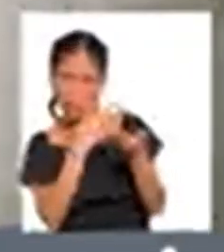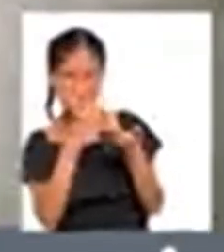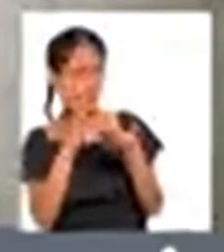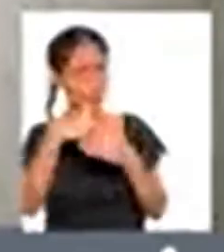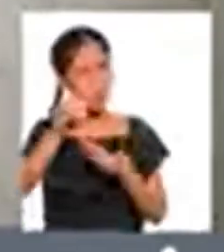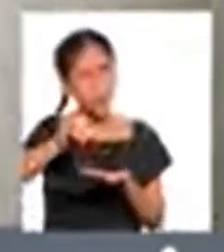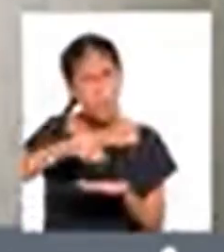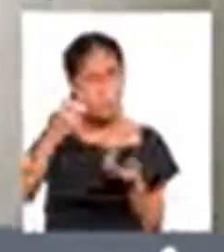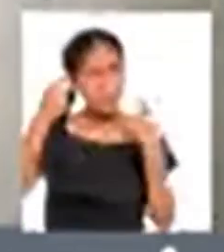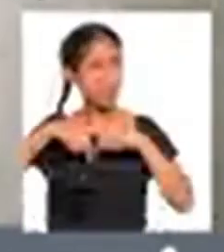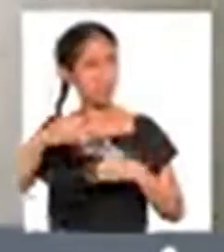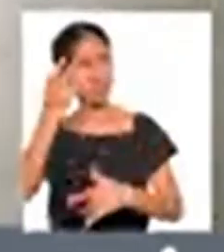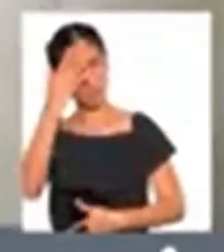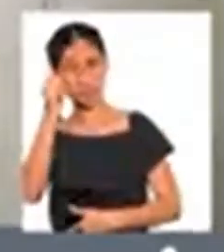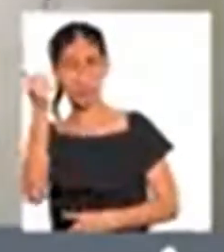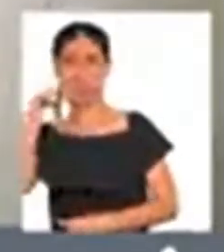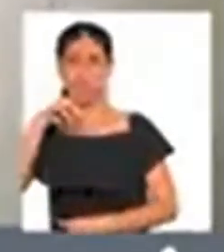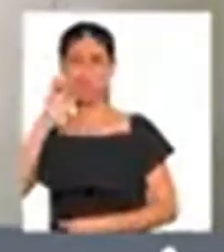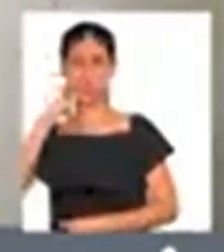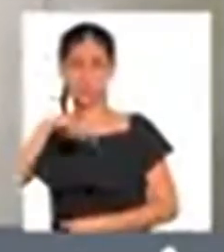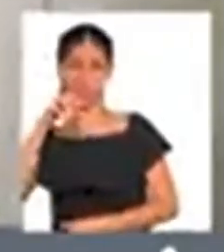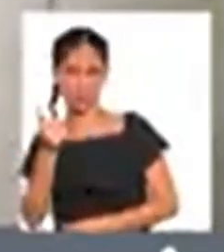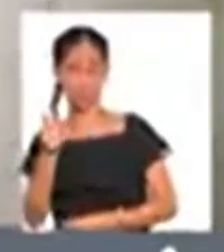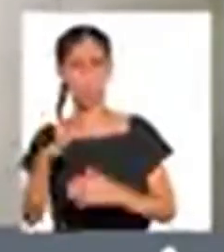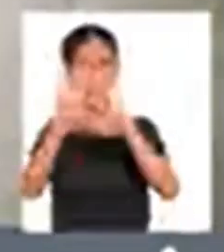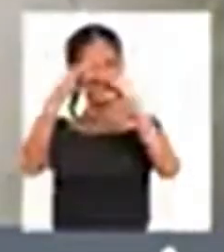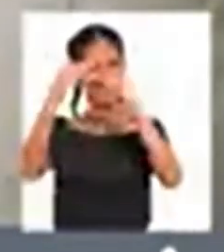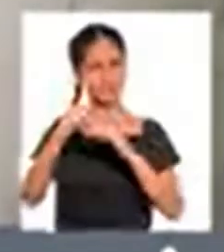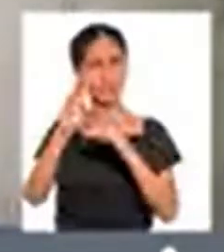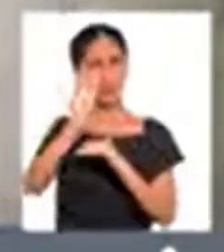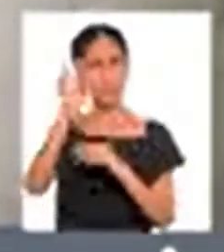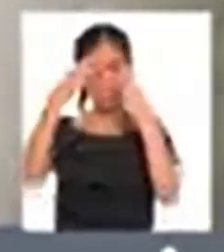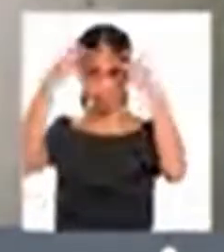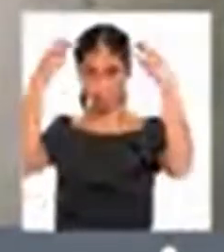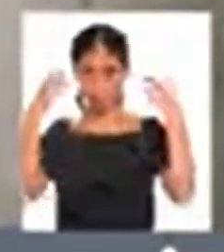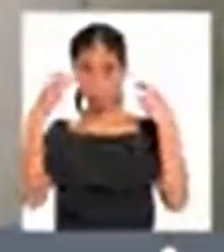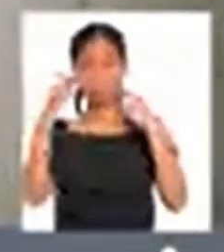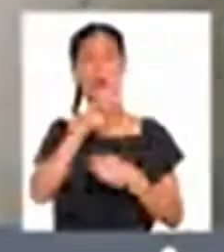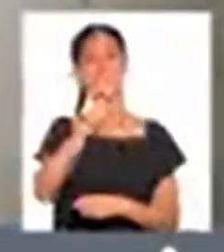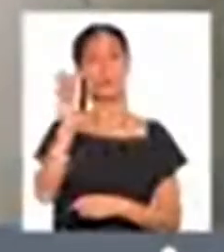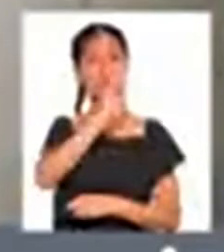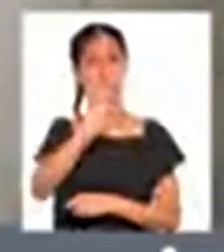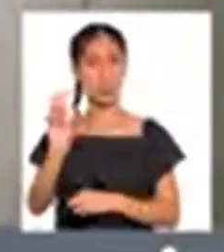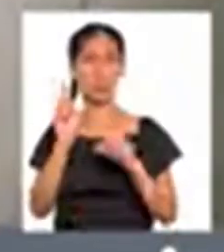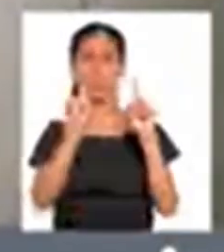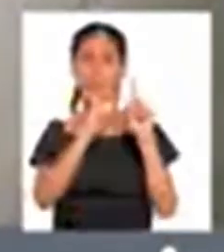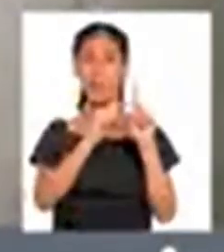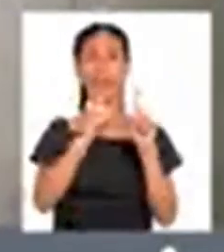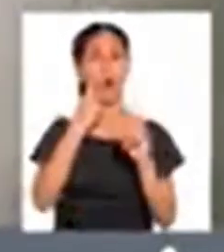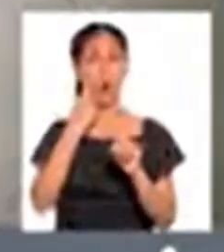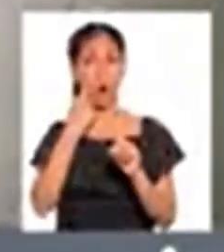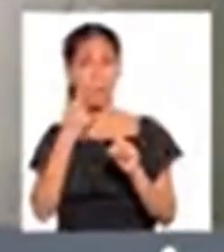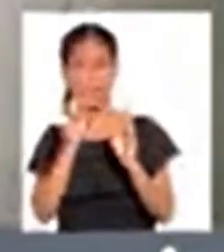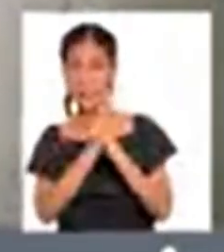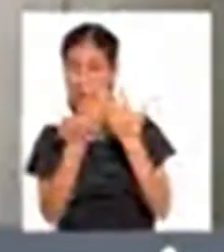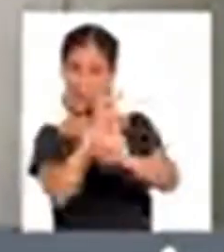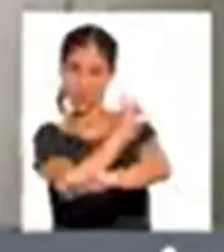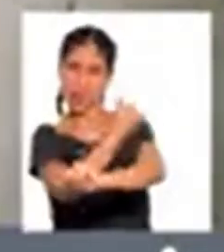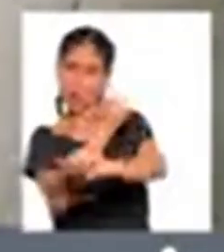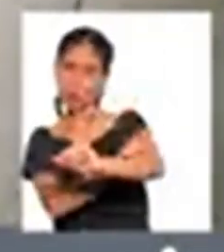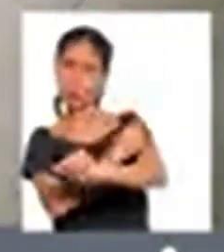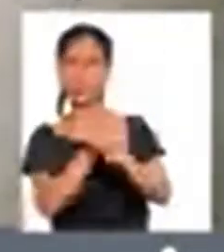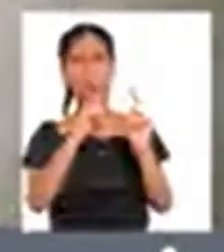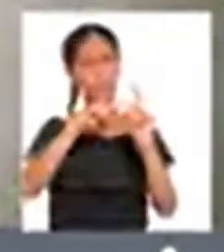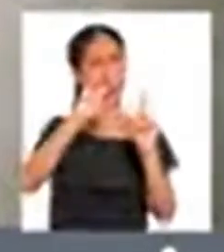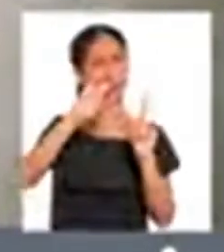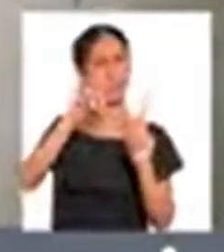Hola Promo 2021, hoy les quise decir que según el autor Carlos Bustíos, también el desempleo y el